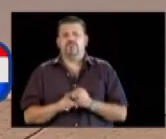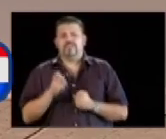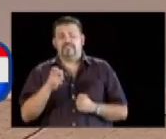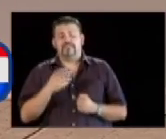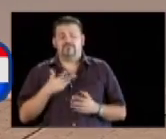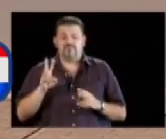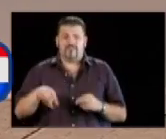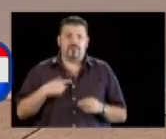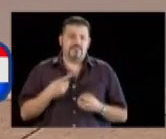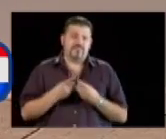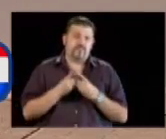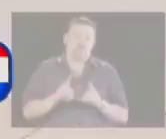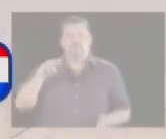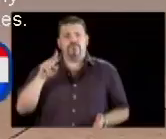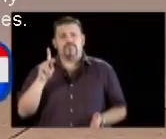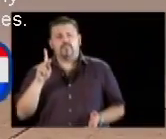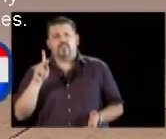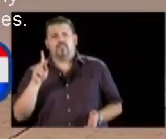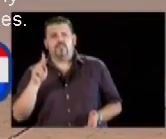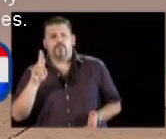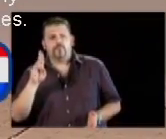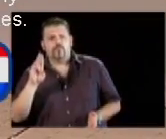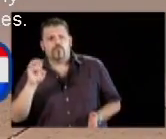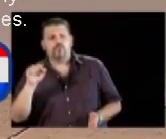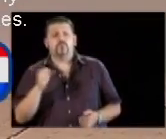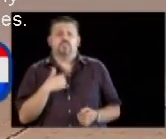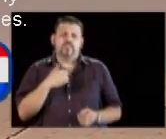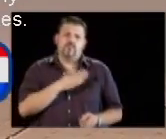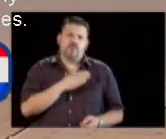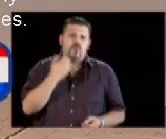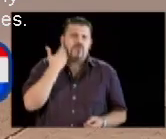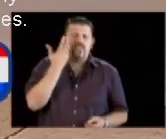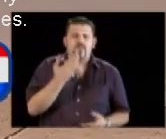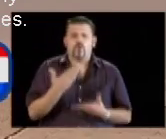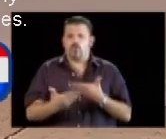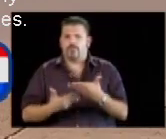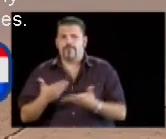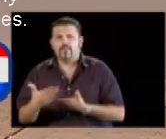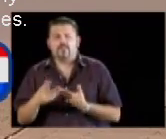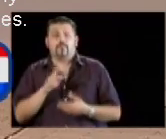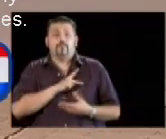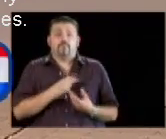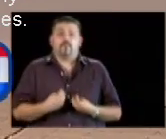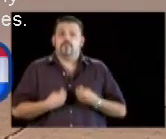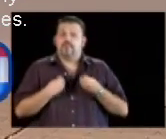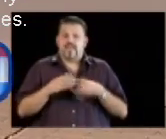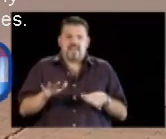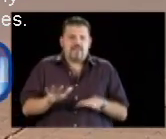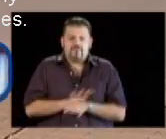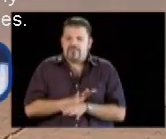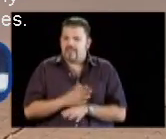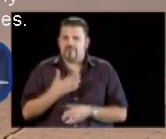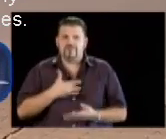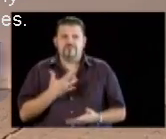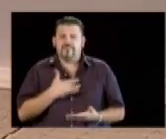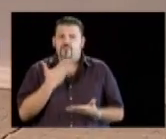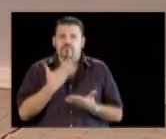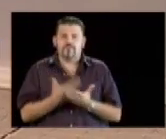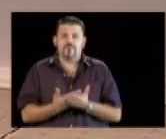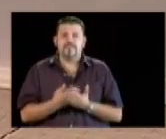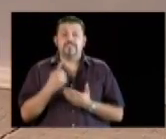divorciando, tengo 3 hijos y bueno, quiero compartirles que mi vida ha cambiado totalmente, 190